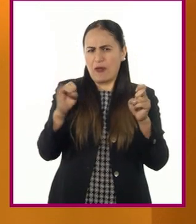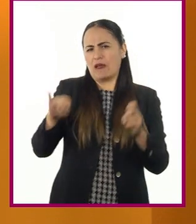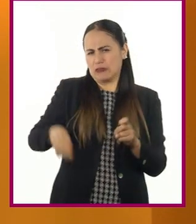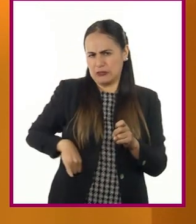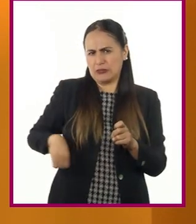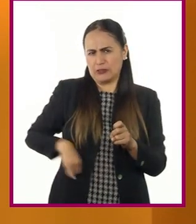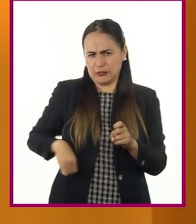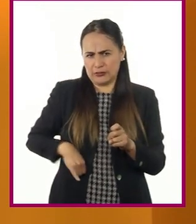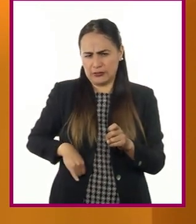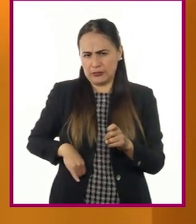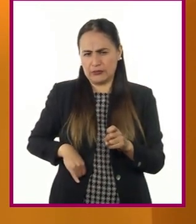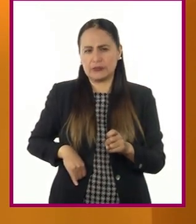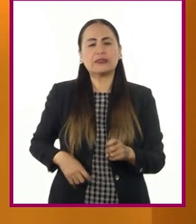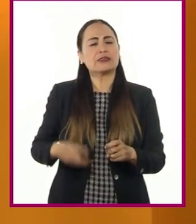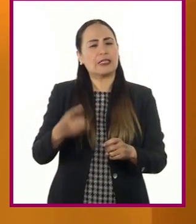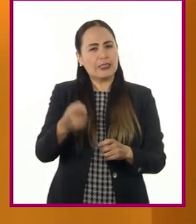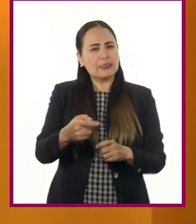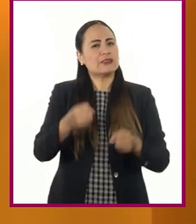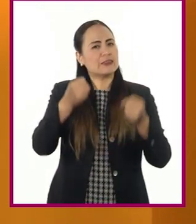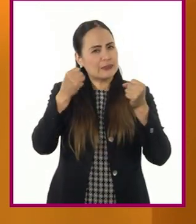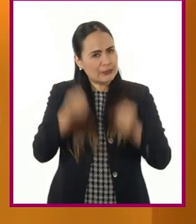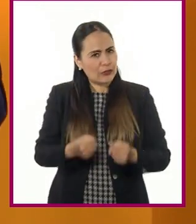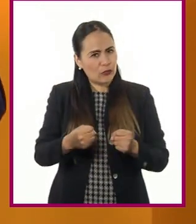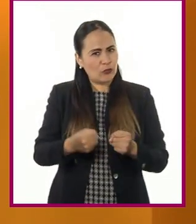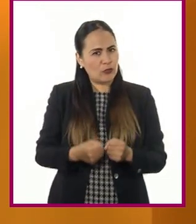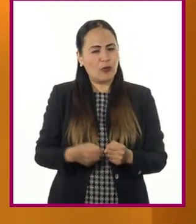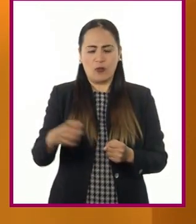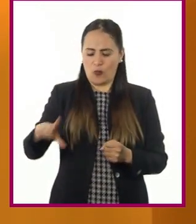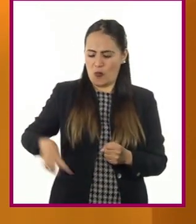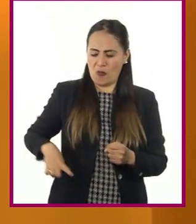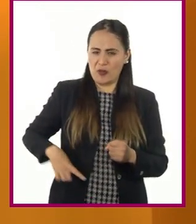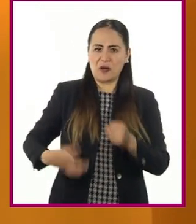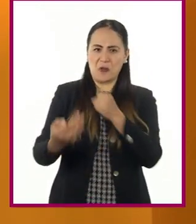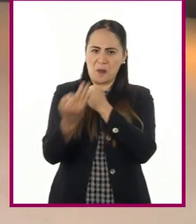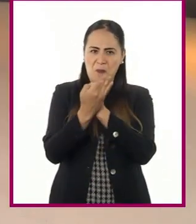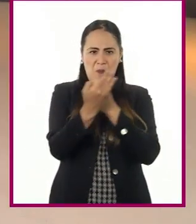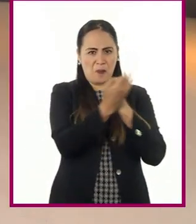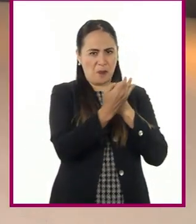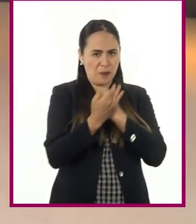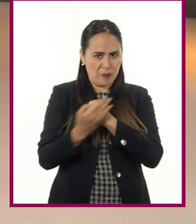la seguridad de que recibirá la protección del Estado.